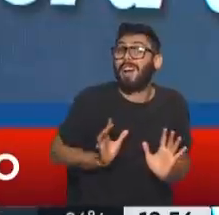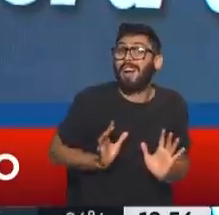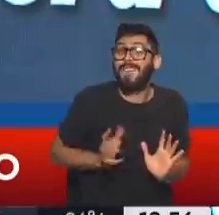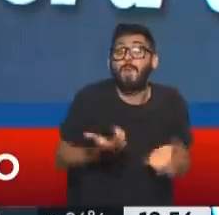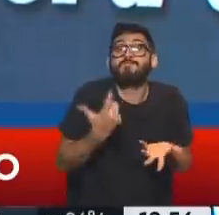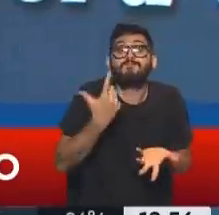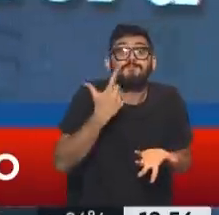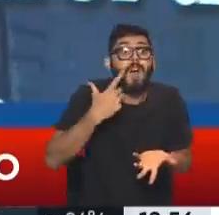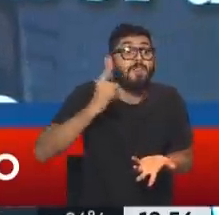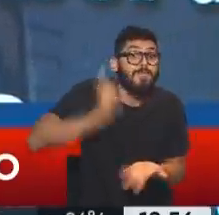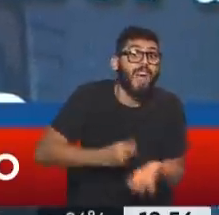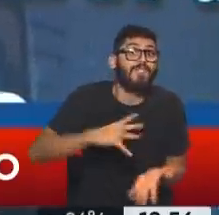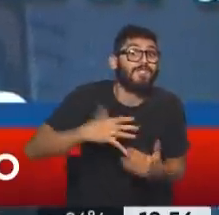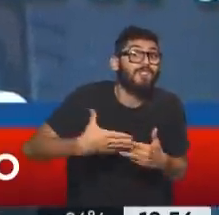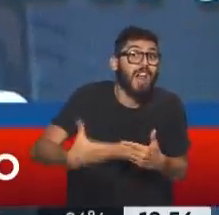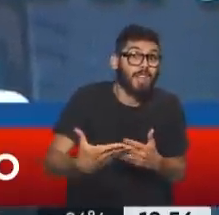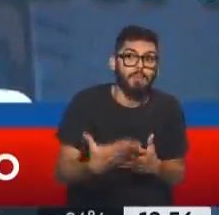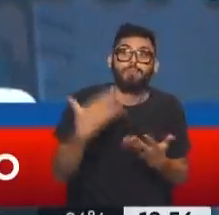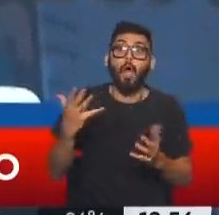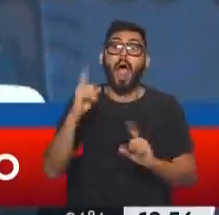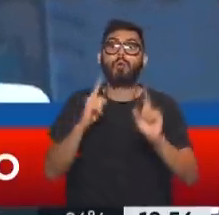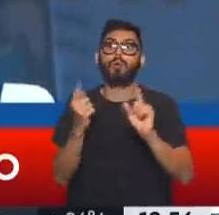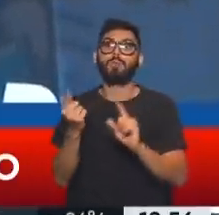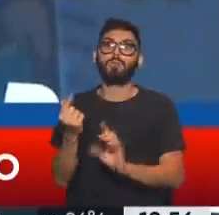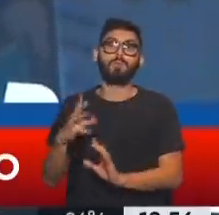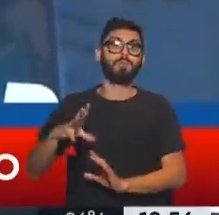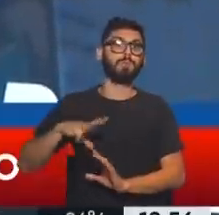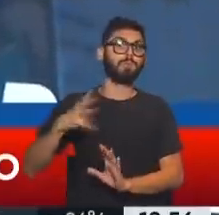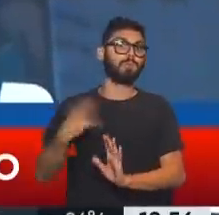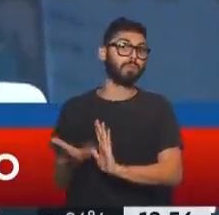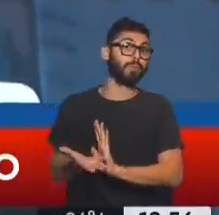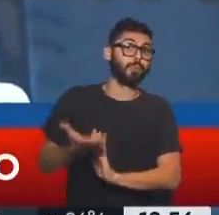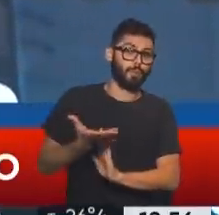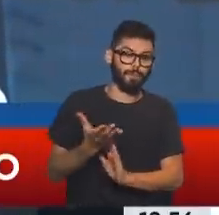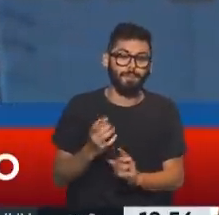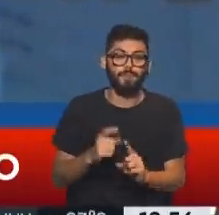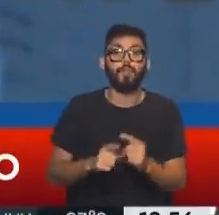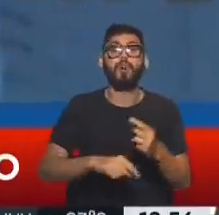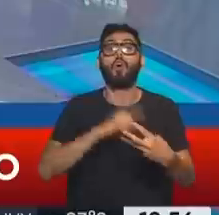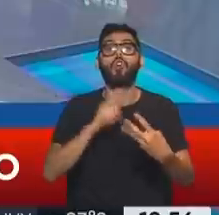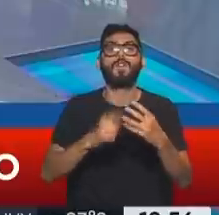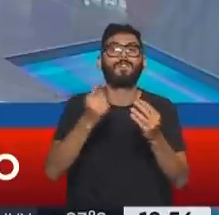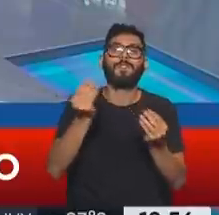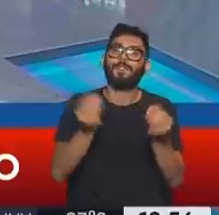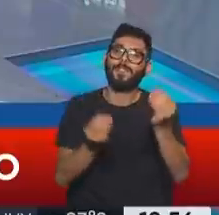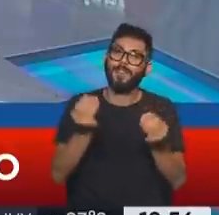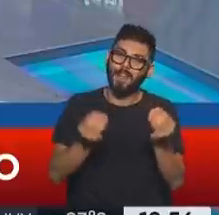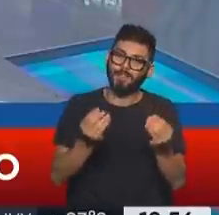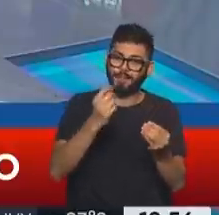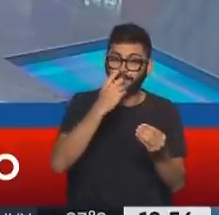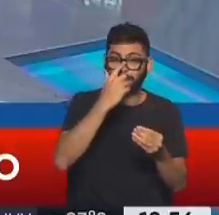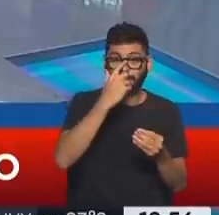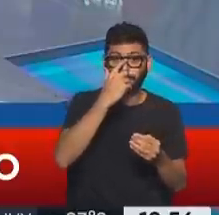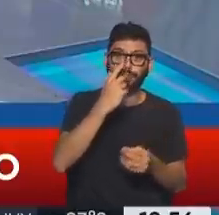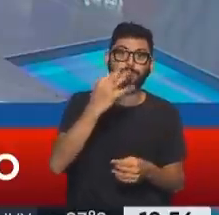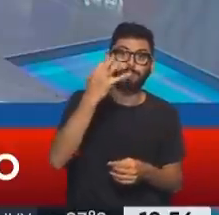en veremos por eso justamente de la suba de las cotizaciones y por otro lado nos vamos al mercado financiero no la suspensión temporal